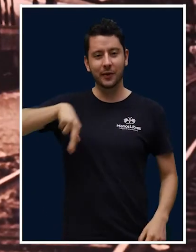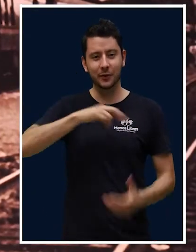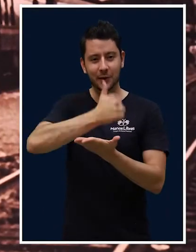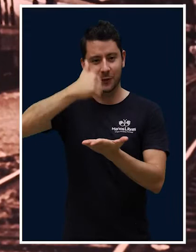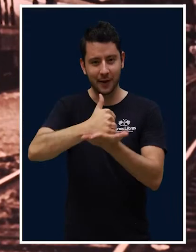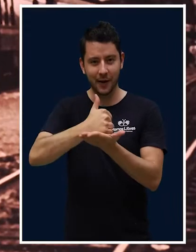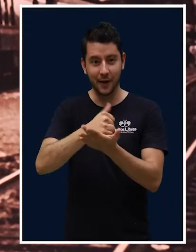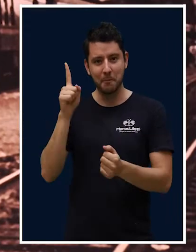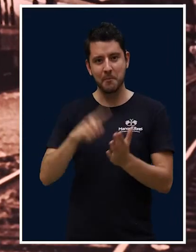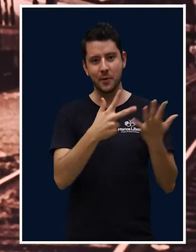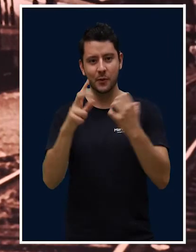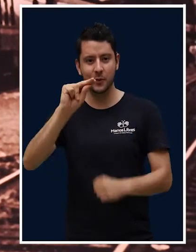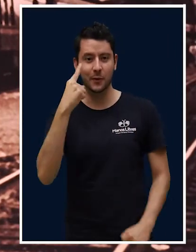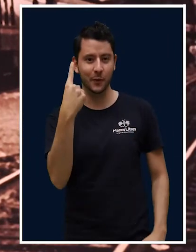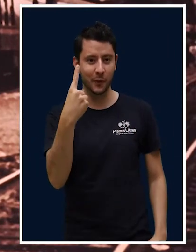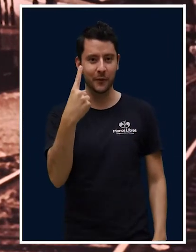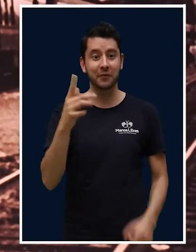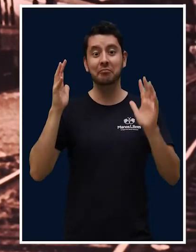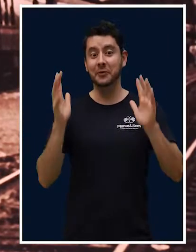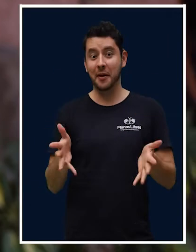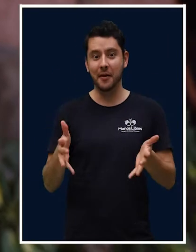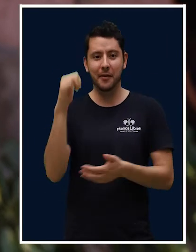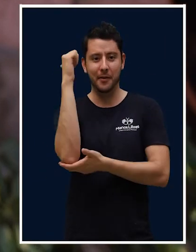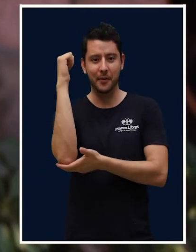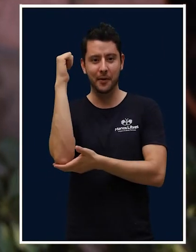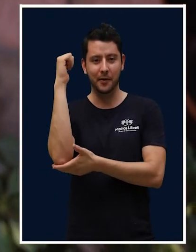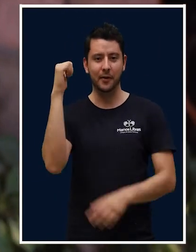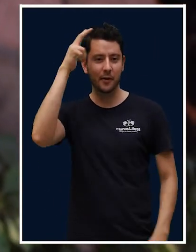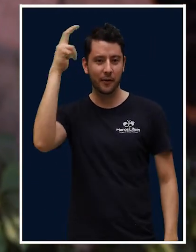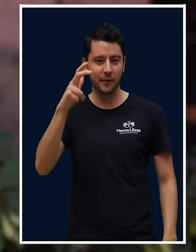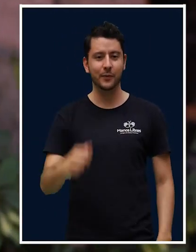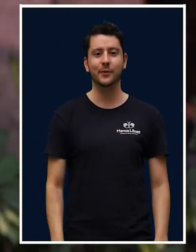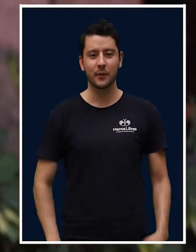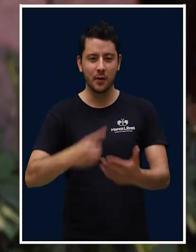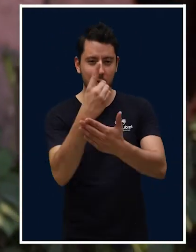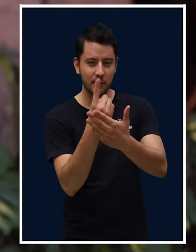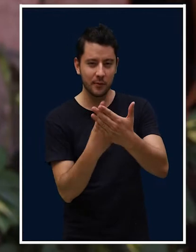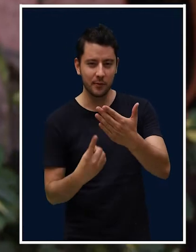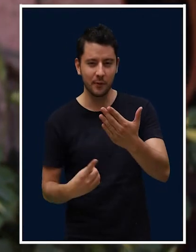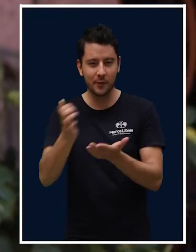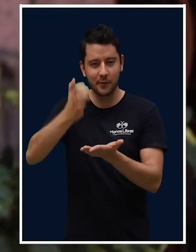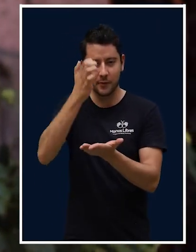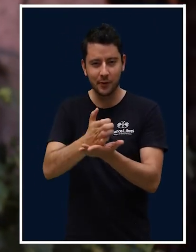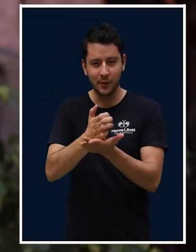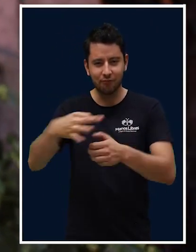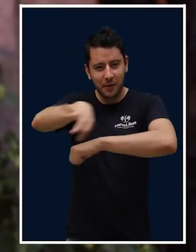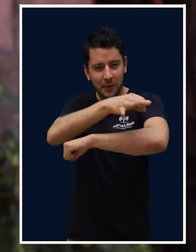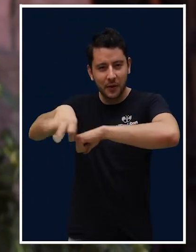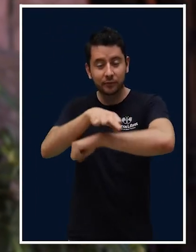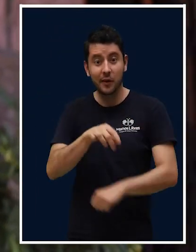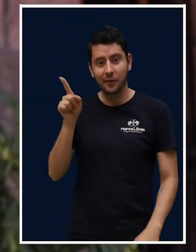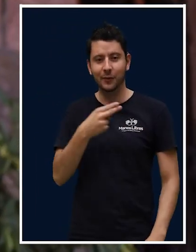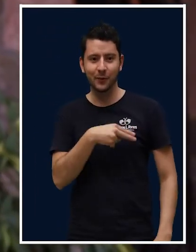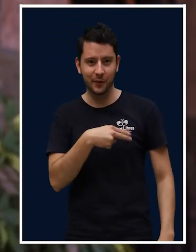1881 existía otra en la Alameda Hidalgo. El diseño de esta estación corrió a cargo del arquitecto McDonald, quien para su